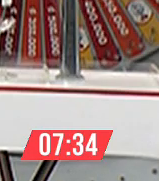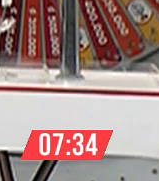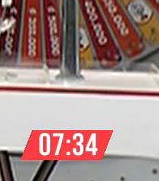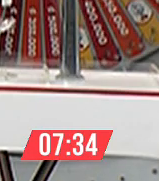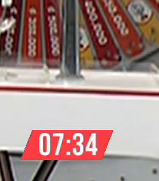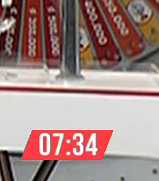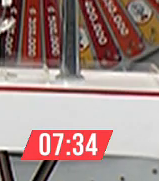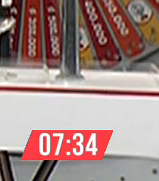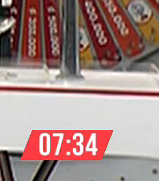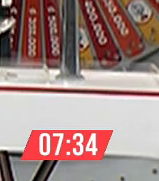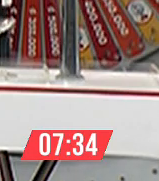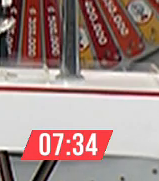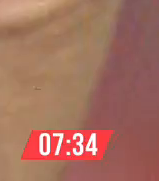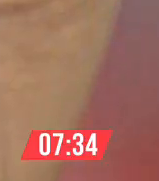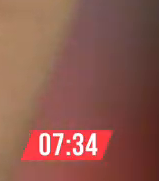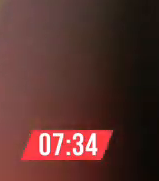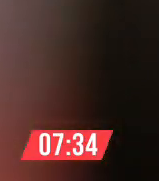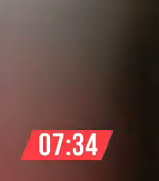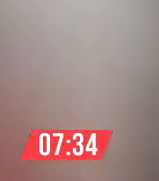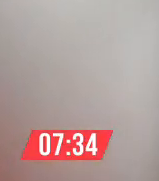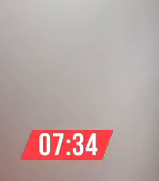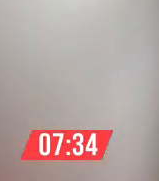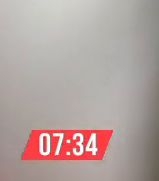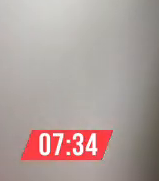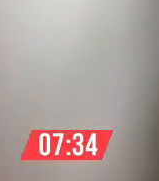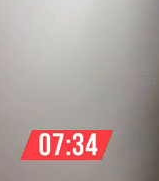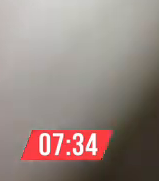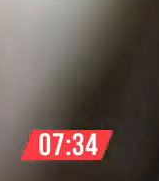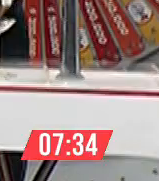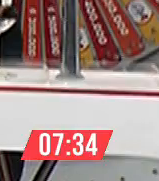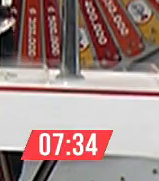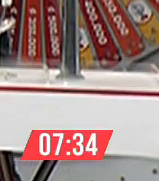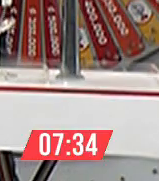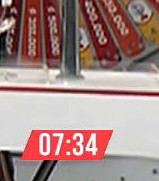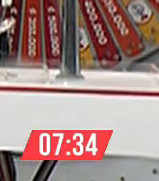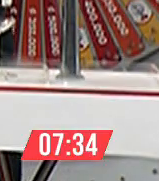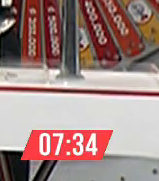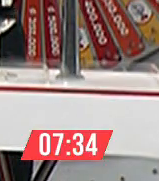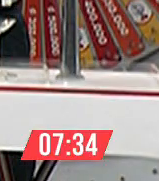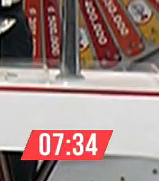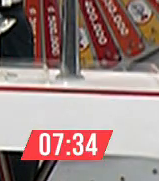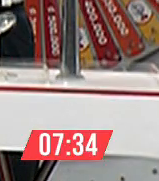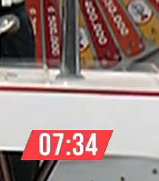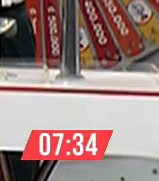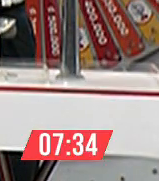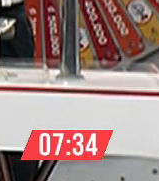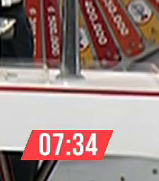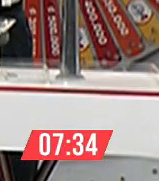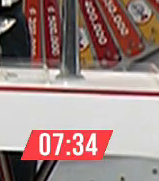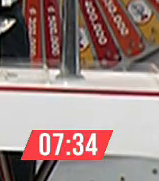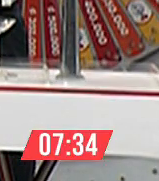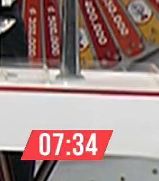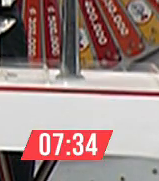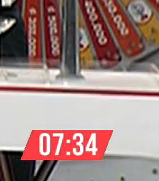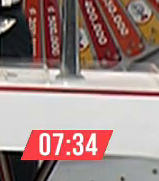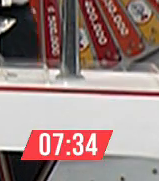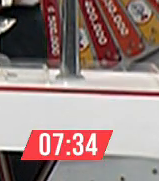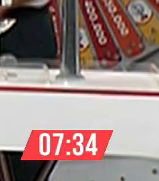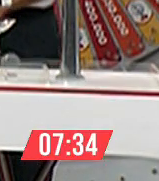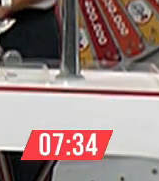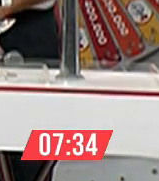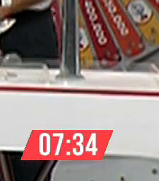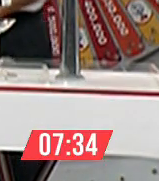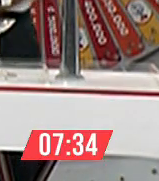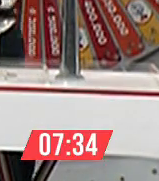Se la mostramos a ustedes en pantalla. Veanla ahí, la bolita del acumulado. Esta bolita será puesta en una cámara para que ustedes la observen en todo momento